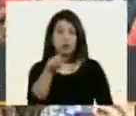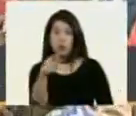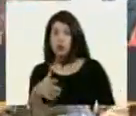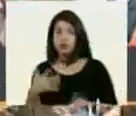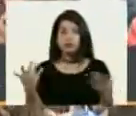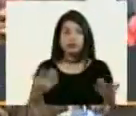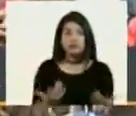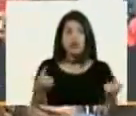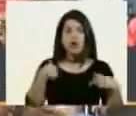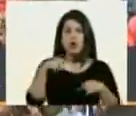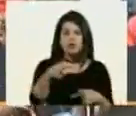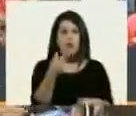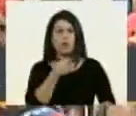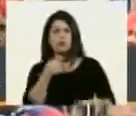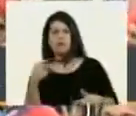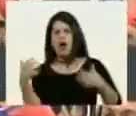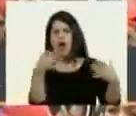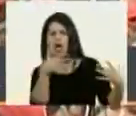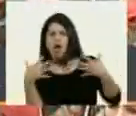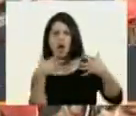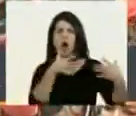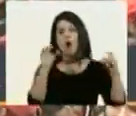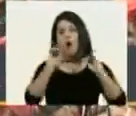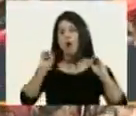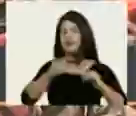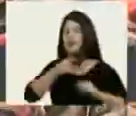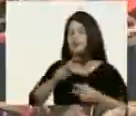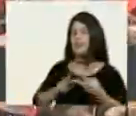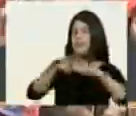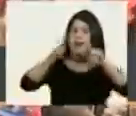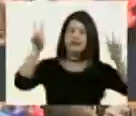lado de la guerra? ¿Dónde está el pueblo chavista?